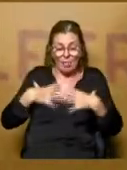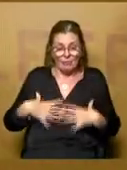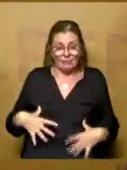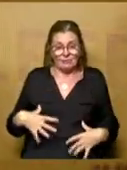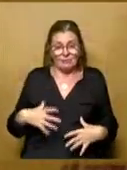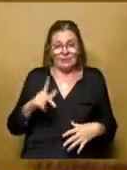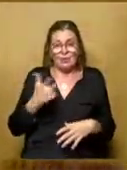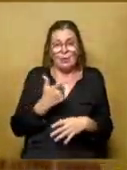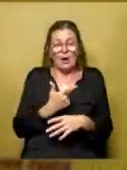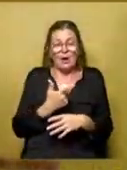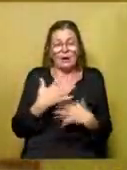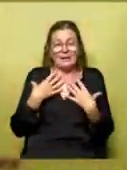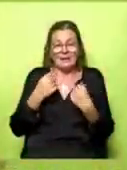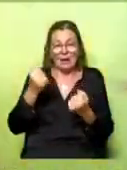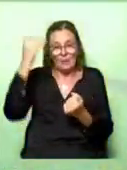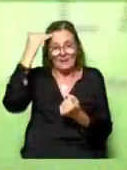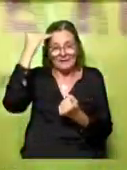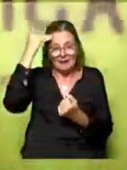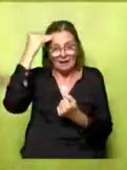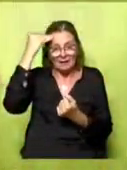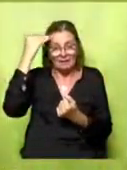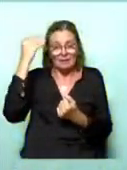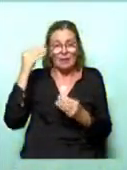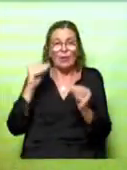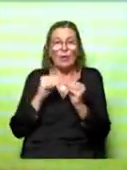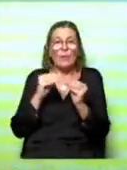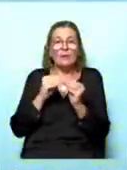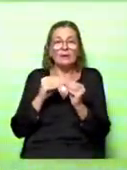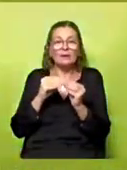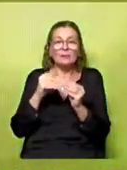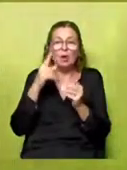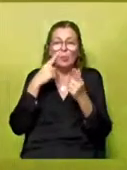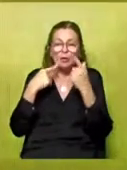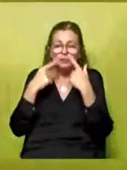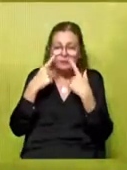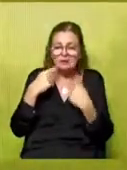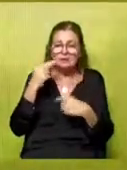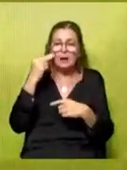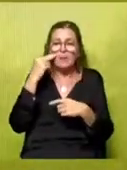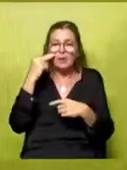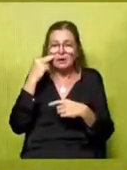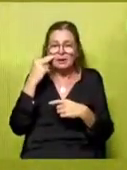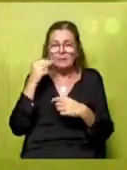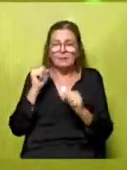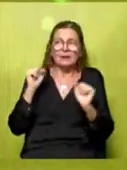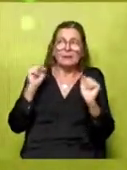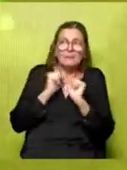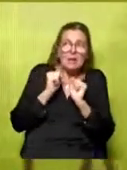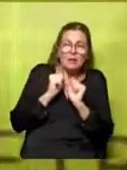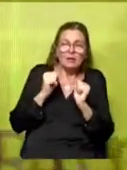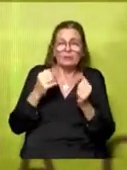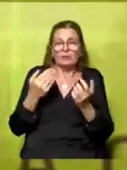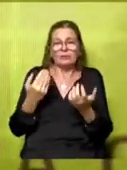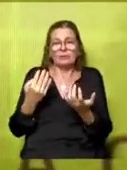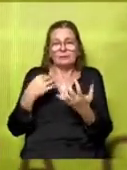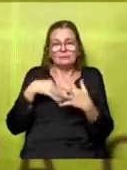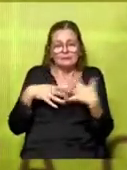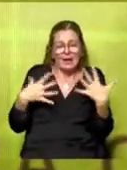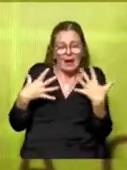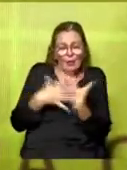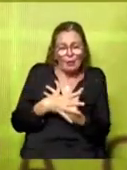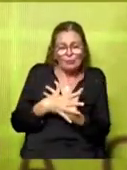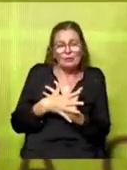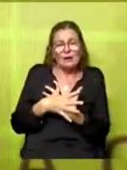no tenés salud mental, que tenemos compañeras con depresión, con ataque de pánico, con